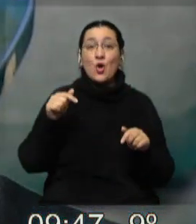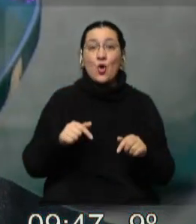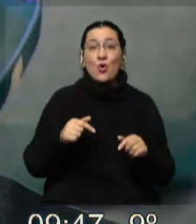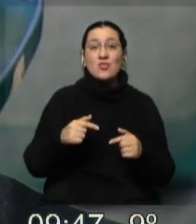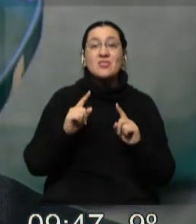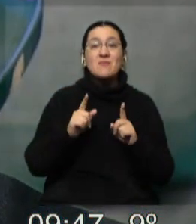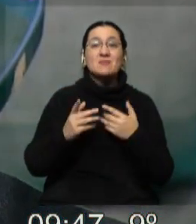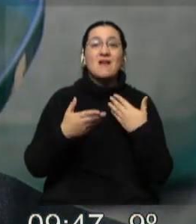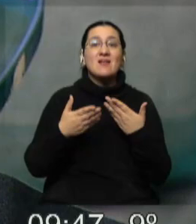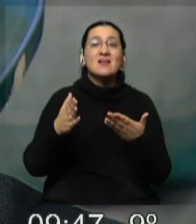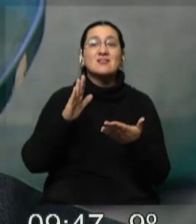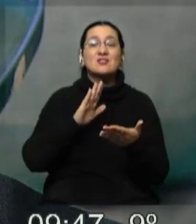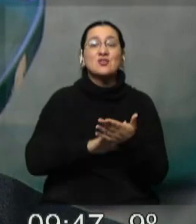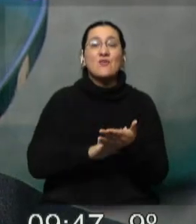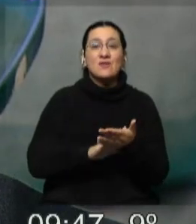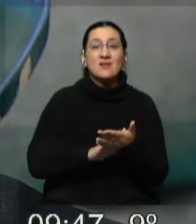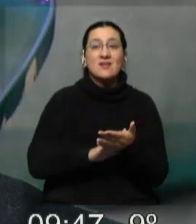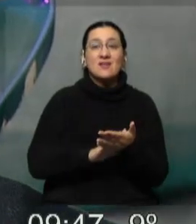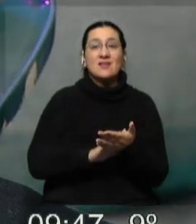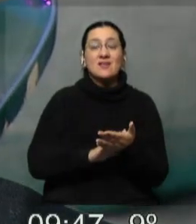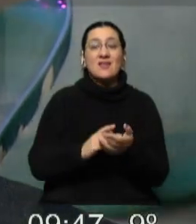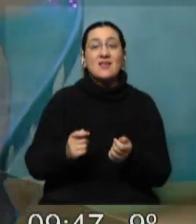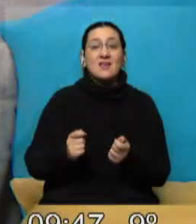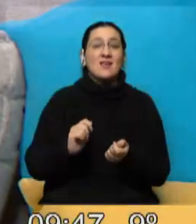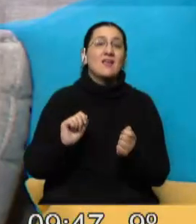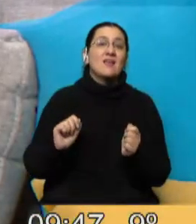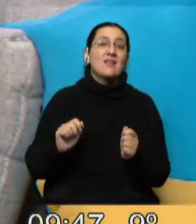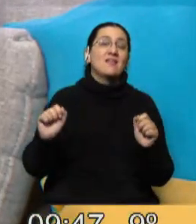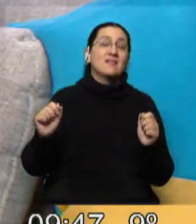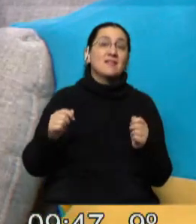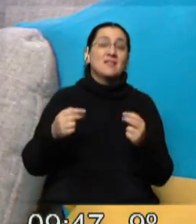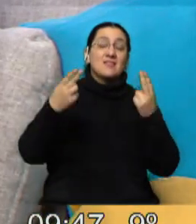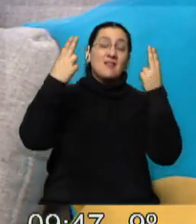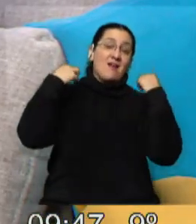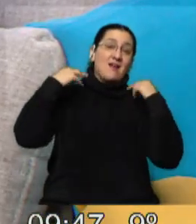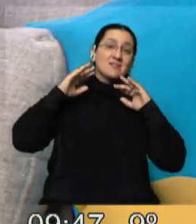que hablar de esta cuestión de entregarse. Yo dije